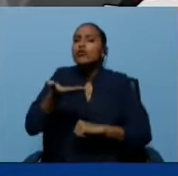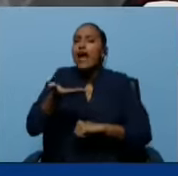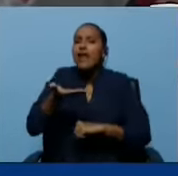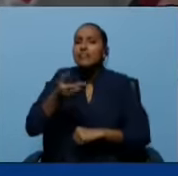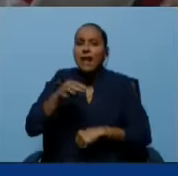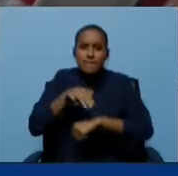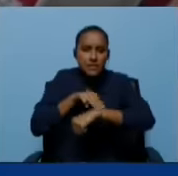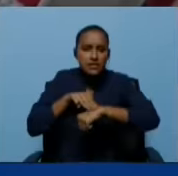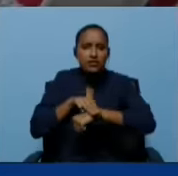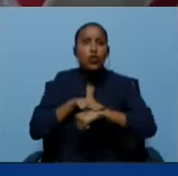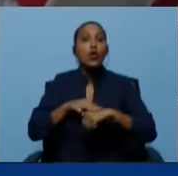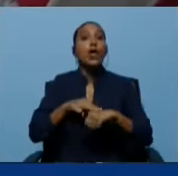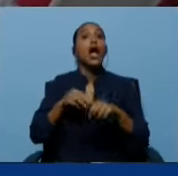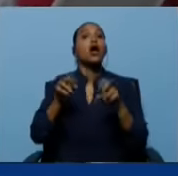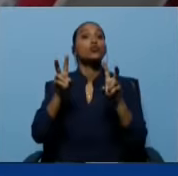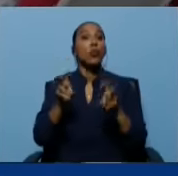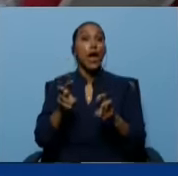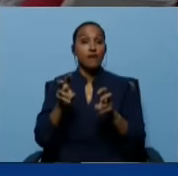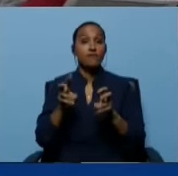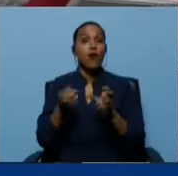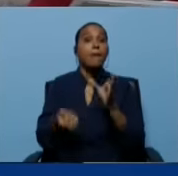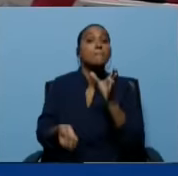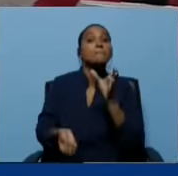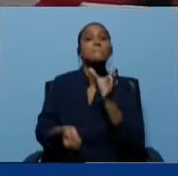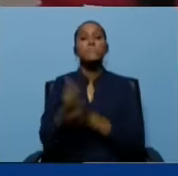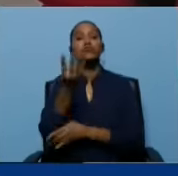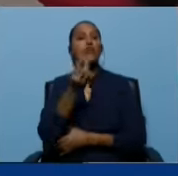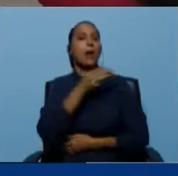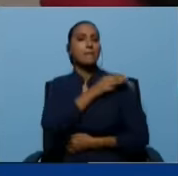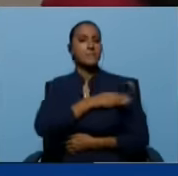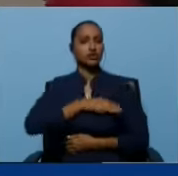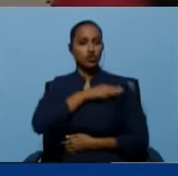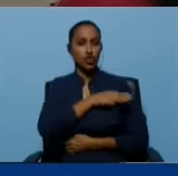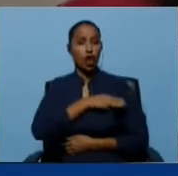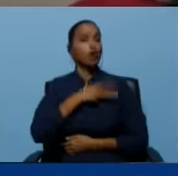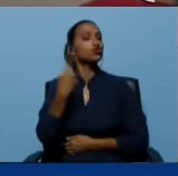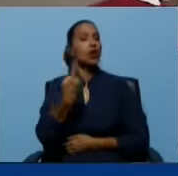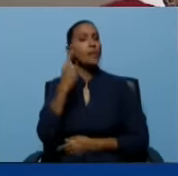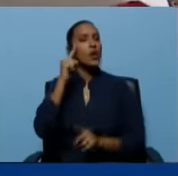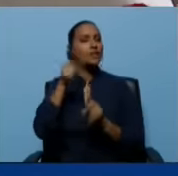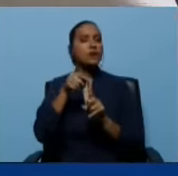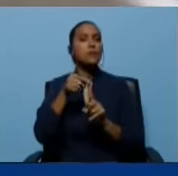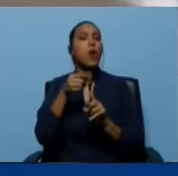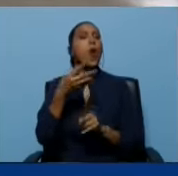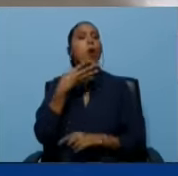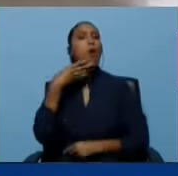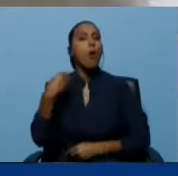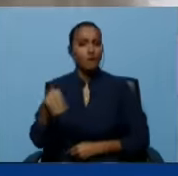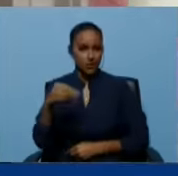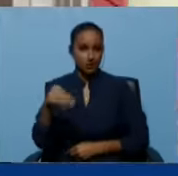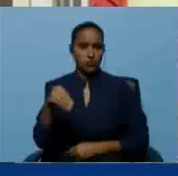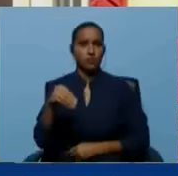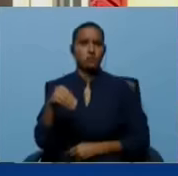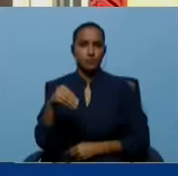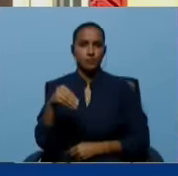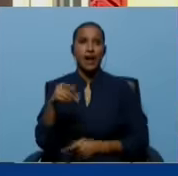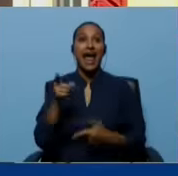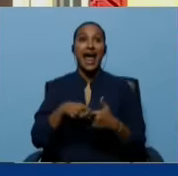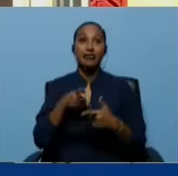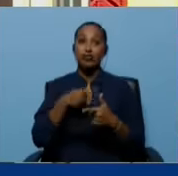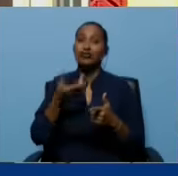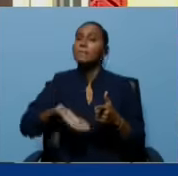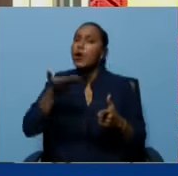lanzado una gran misión solo para la juventud. Y es tan importante desarrollar de manera específica el movimiento